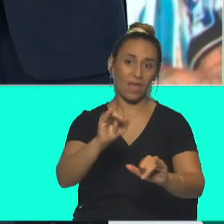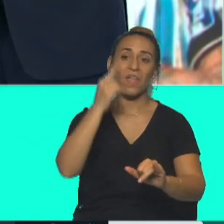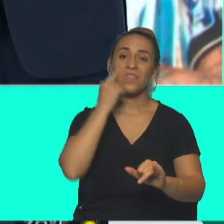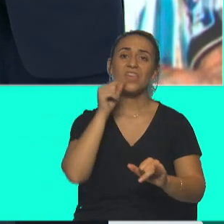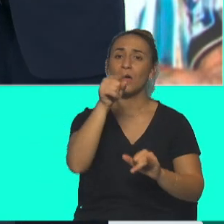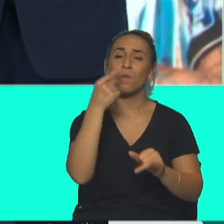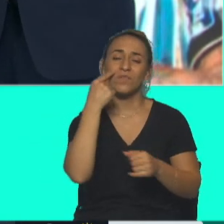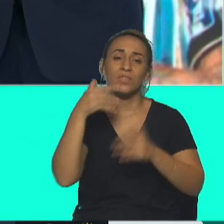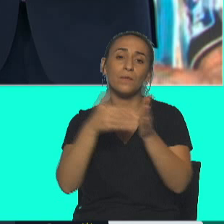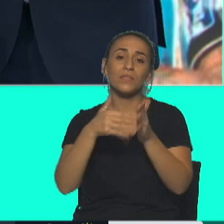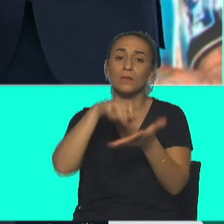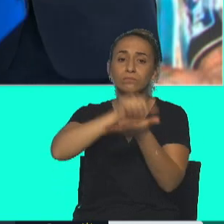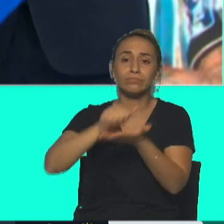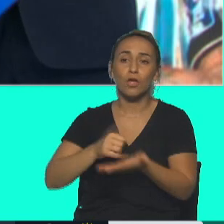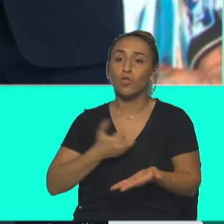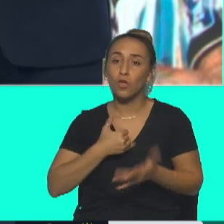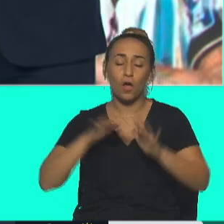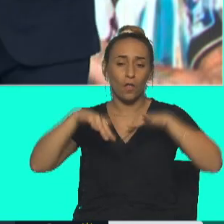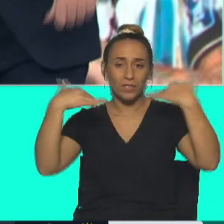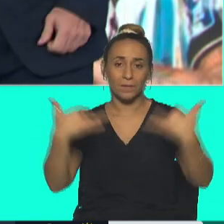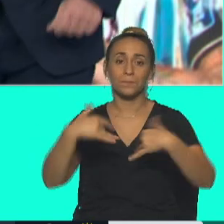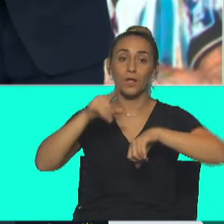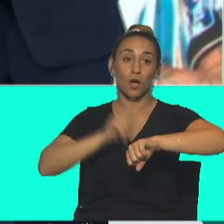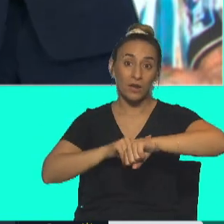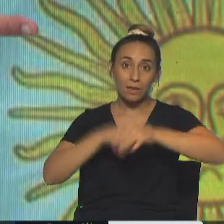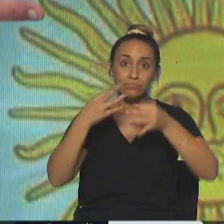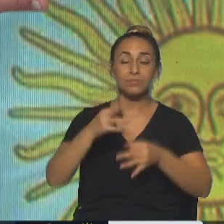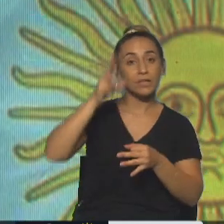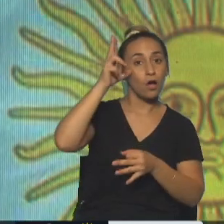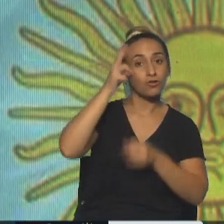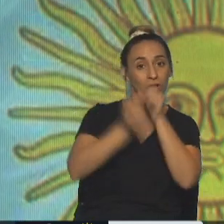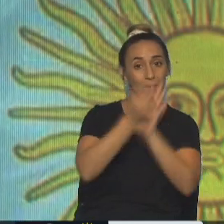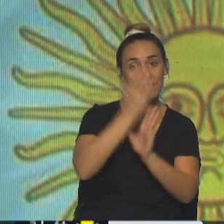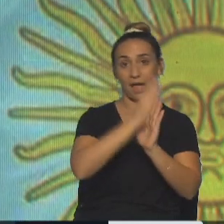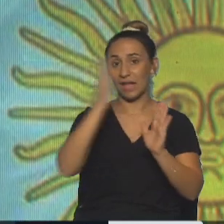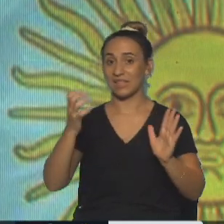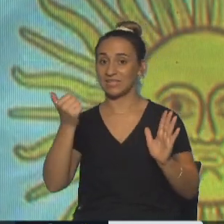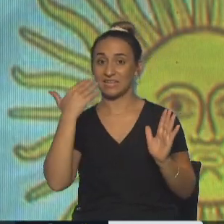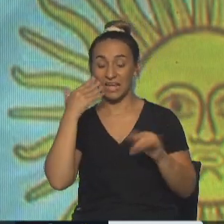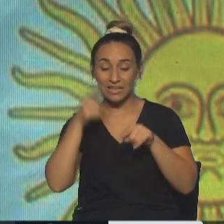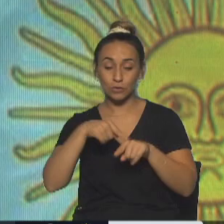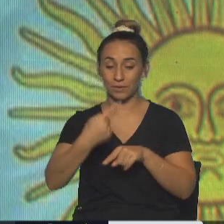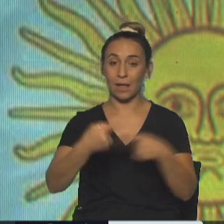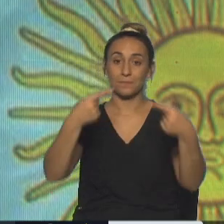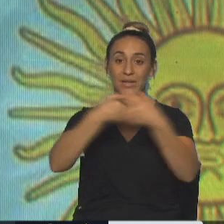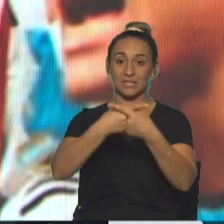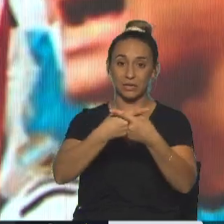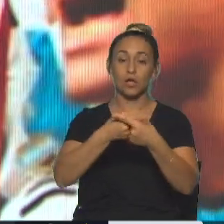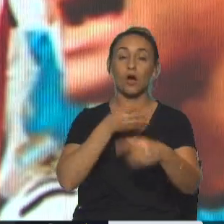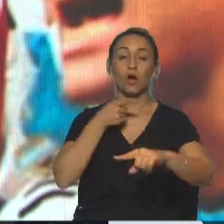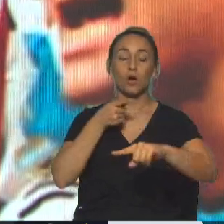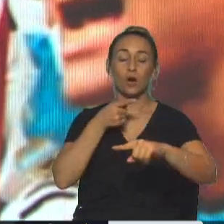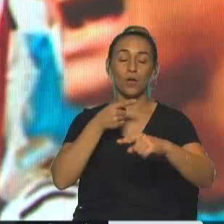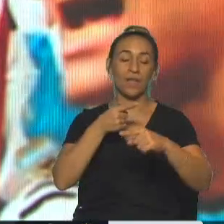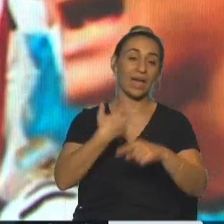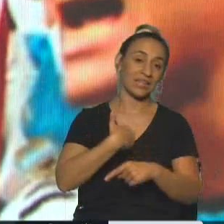tu ubicación, y el horario es de 8 a 18, todavía se mantiene para todos los días. Esto es para el partido frente a Panamá. A Panamá. Panamá que viene. Después te estaremos contando cómo va a ser en